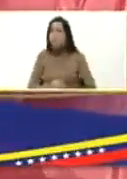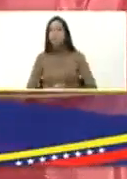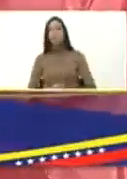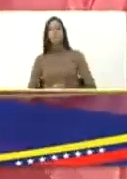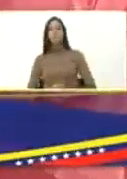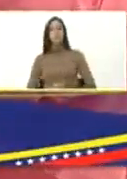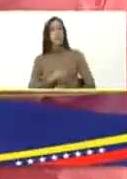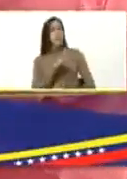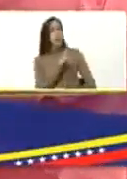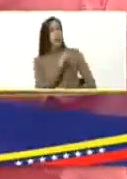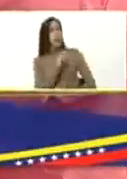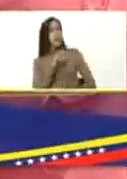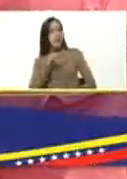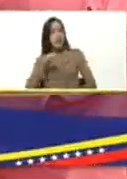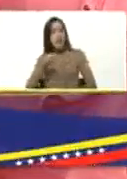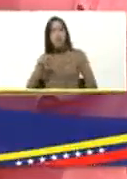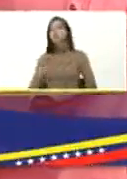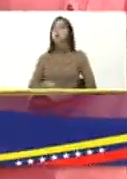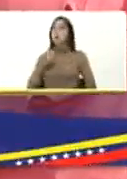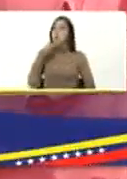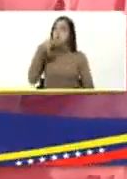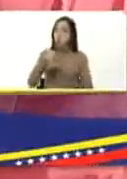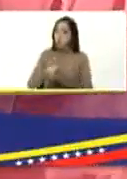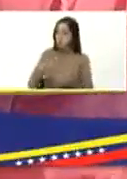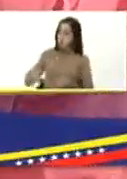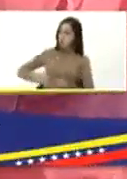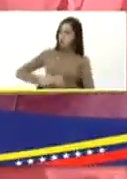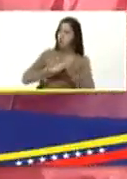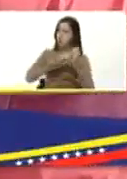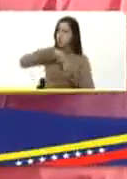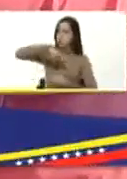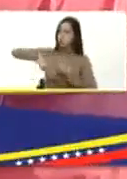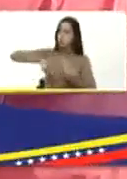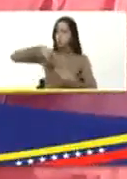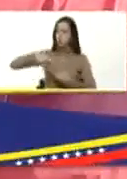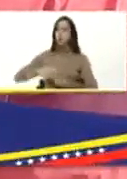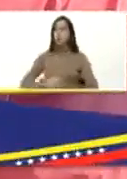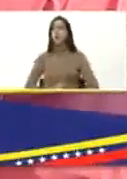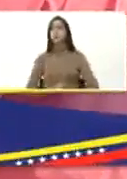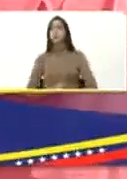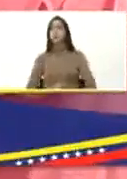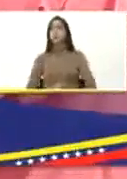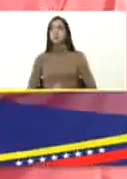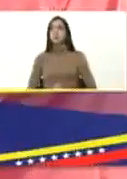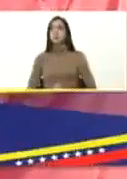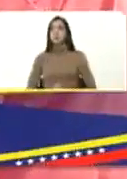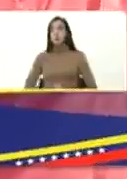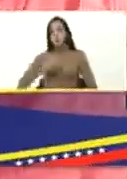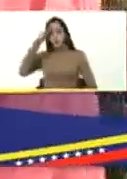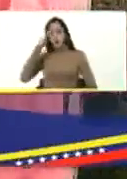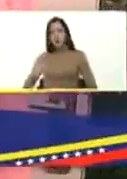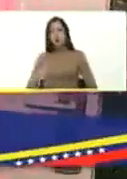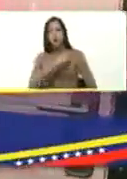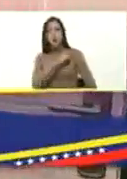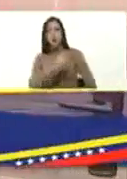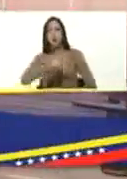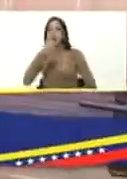Como Emiliano Zapata, el general revolucionario. El general revolucionario,